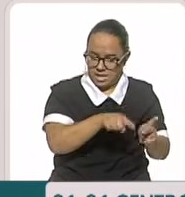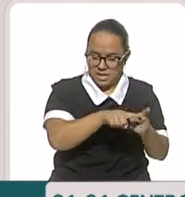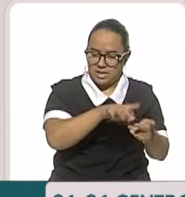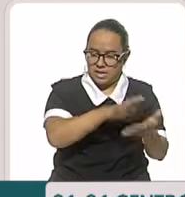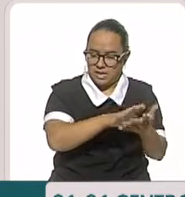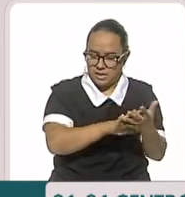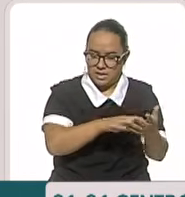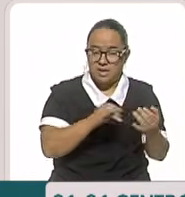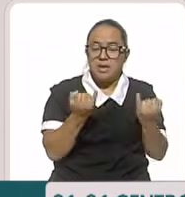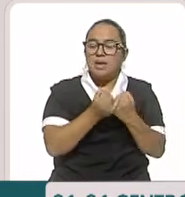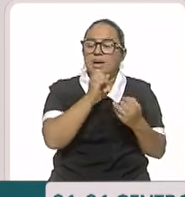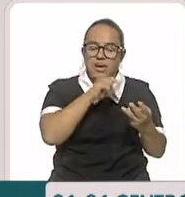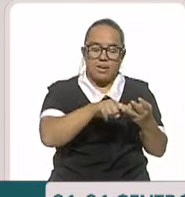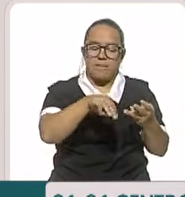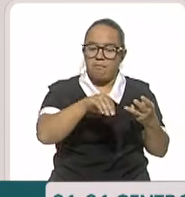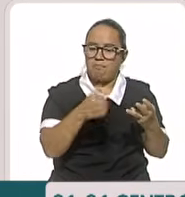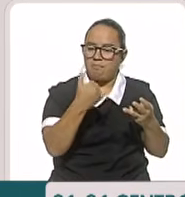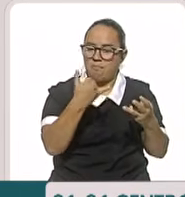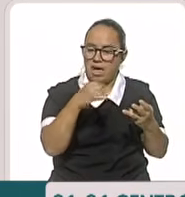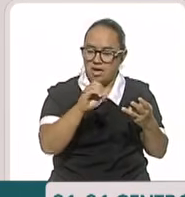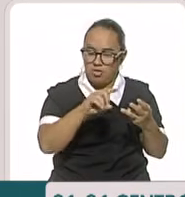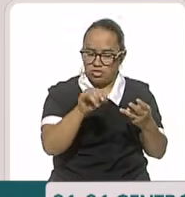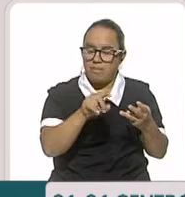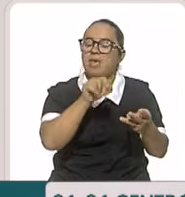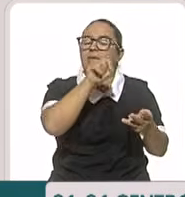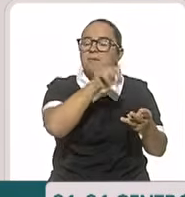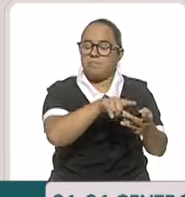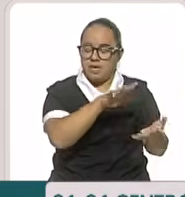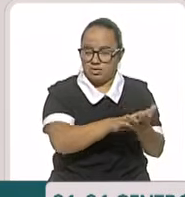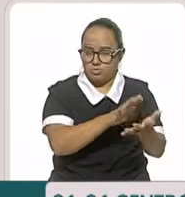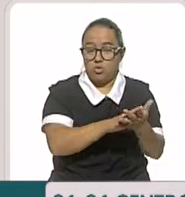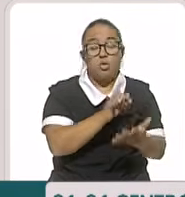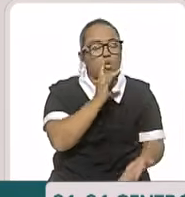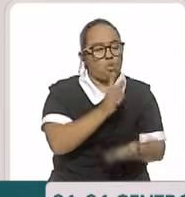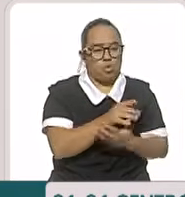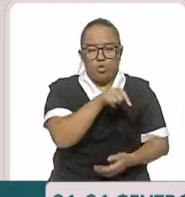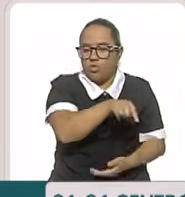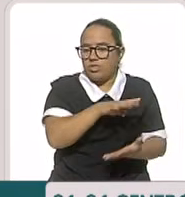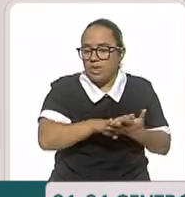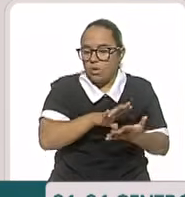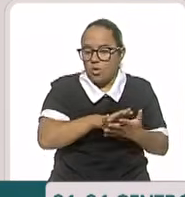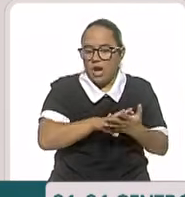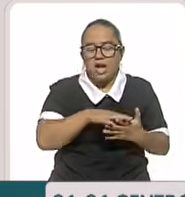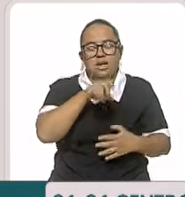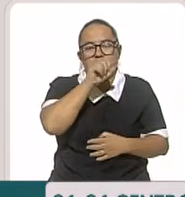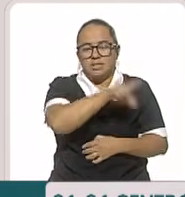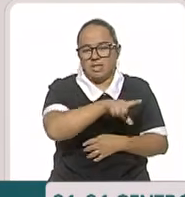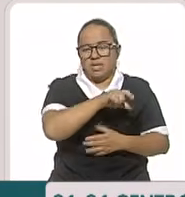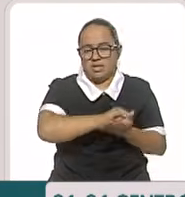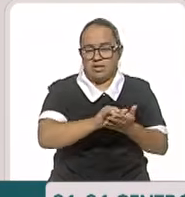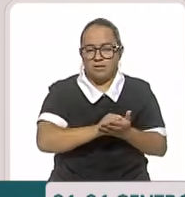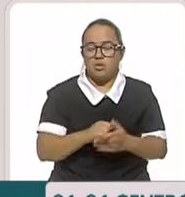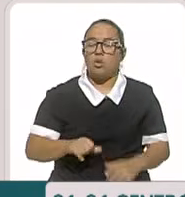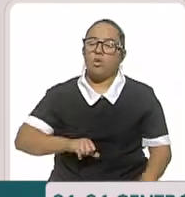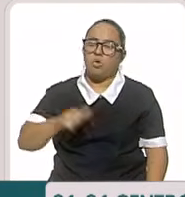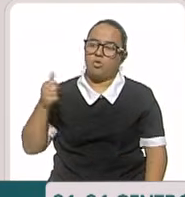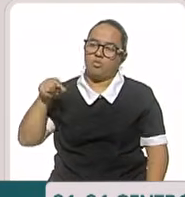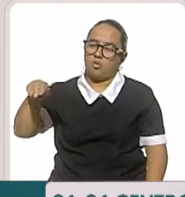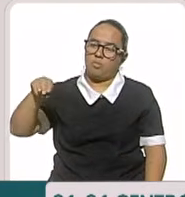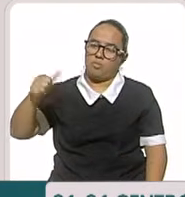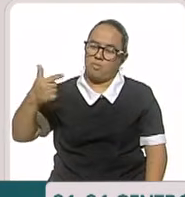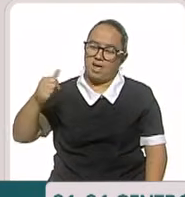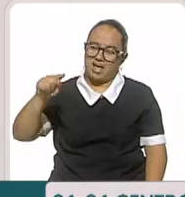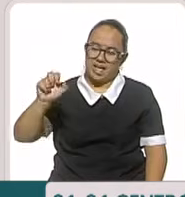el Ismael Mayo Zambada. Entonces, esta prisión es la única que se encuentra en Nueva York a nivel federal. La otra estaba en Bajo Manhattan, pero fue